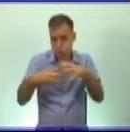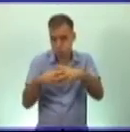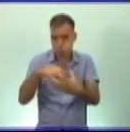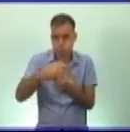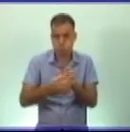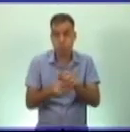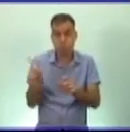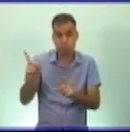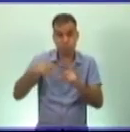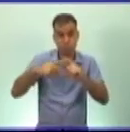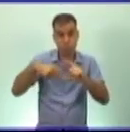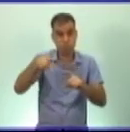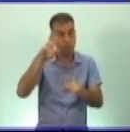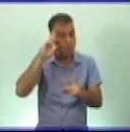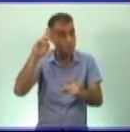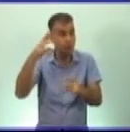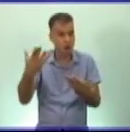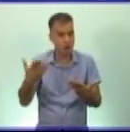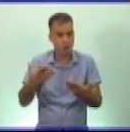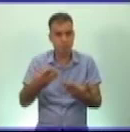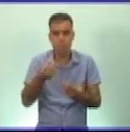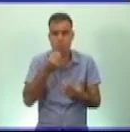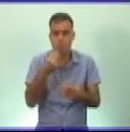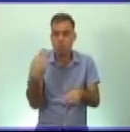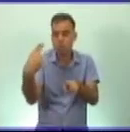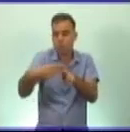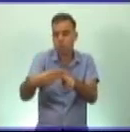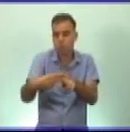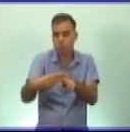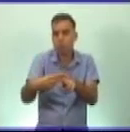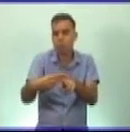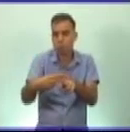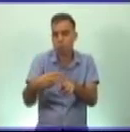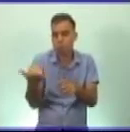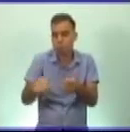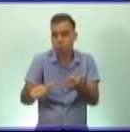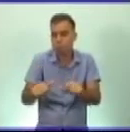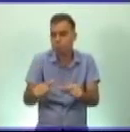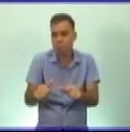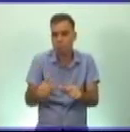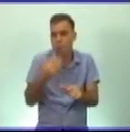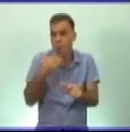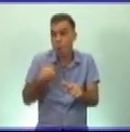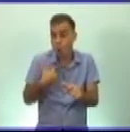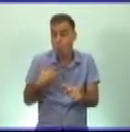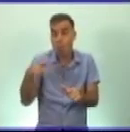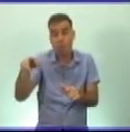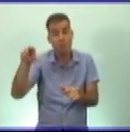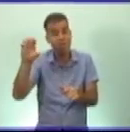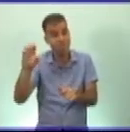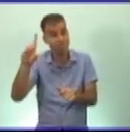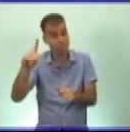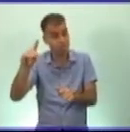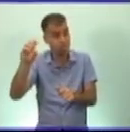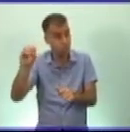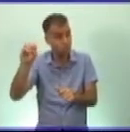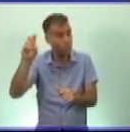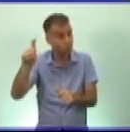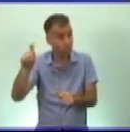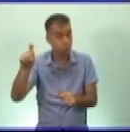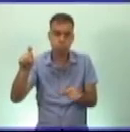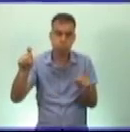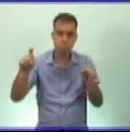que tenemos que tener presentes para poder clasificar una reacción como de oxidación-reducción, es decir, una